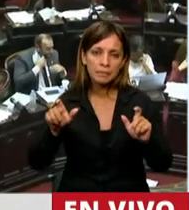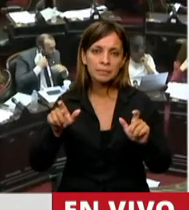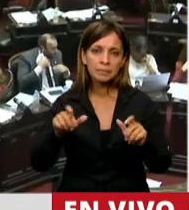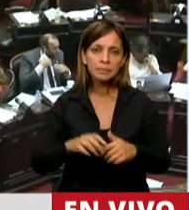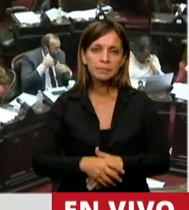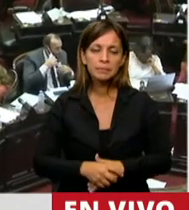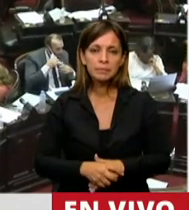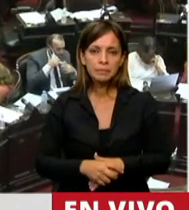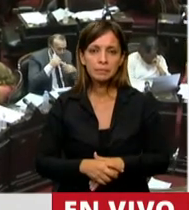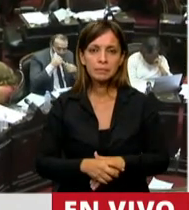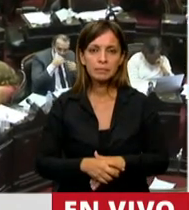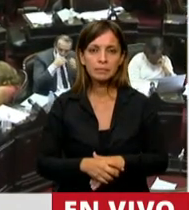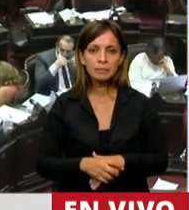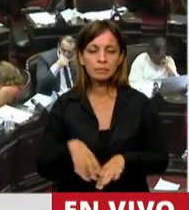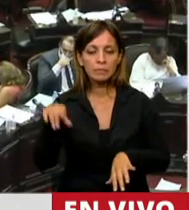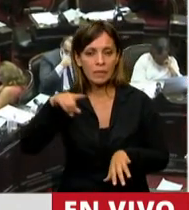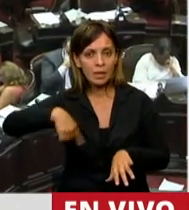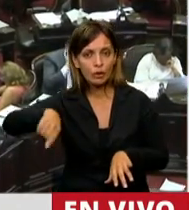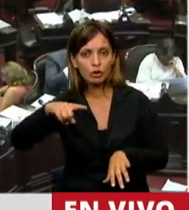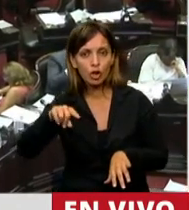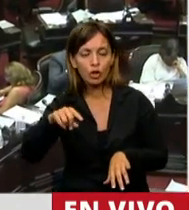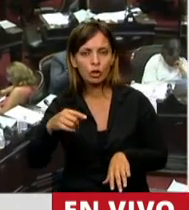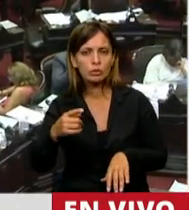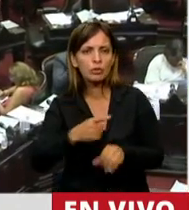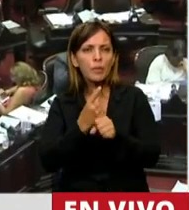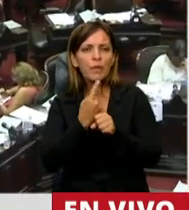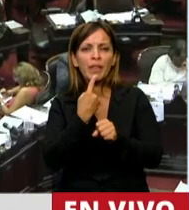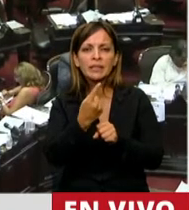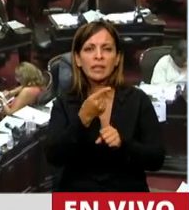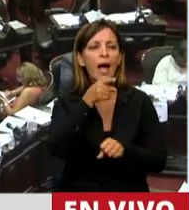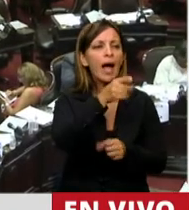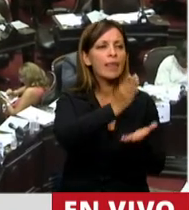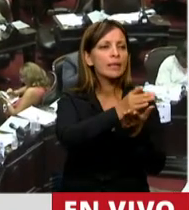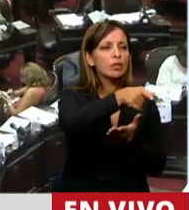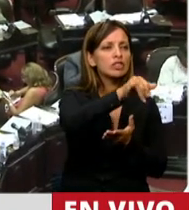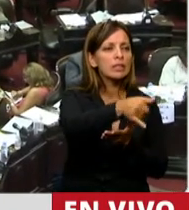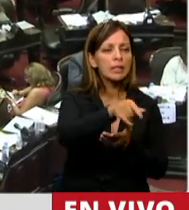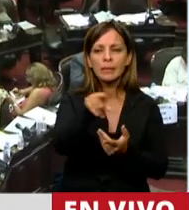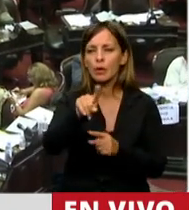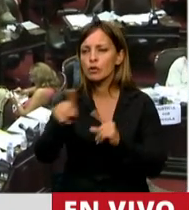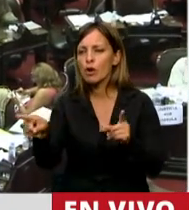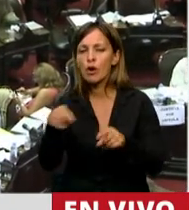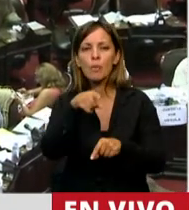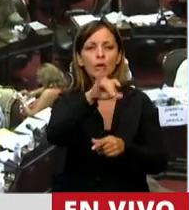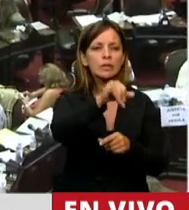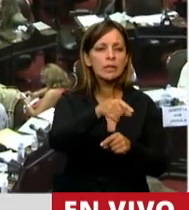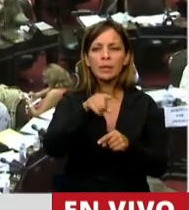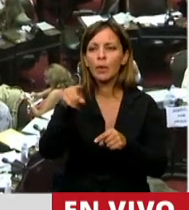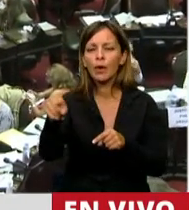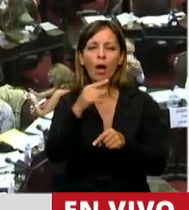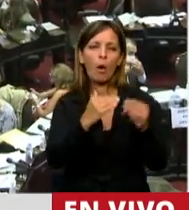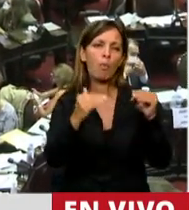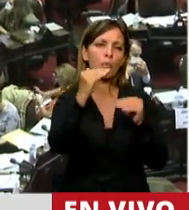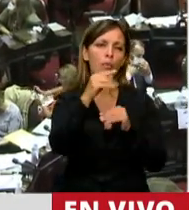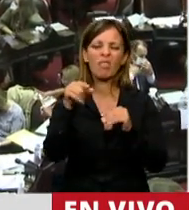ni desde esta casa vamos a señalar qué víctimas tienen derechos, cuáles no, qué víctimas son de primera, cuáles